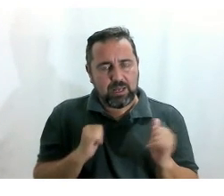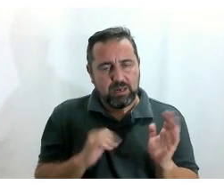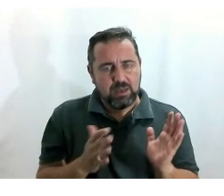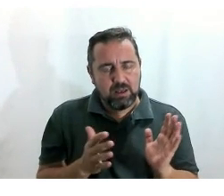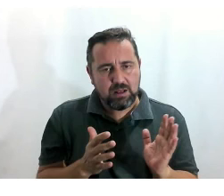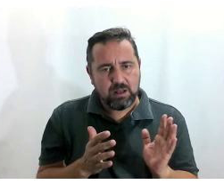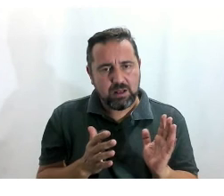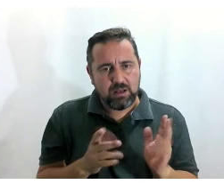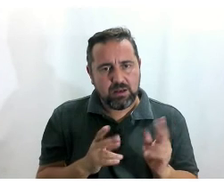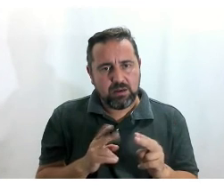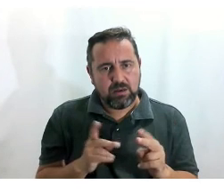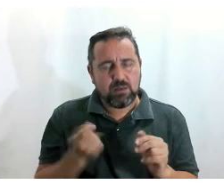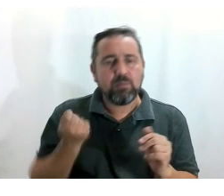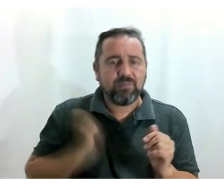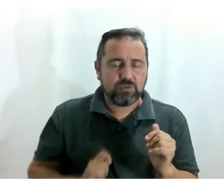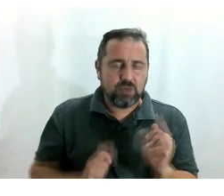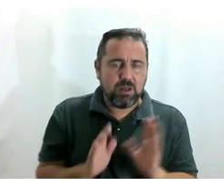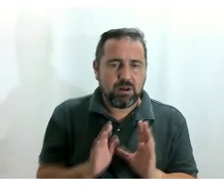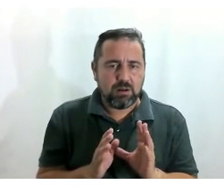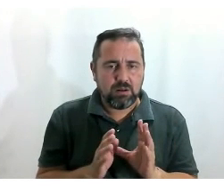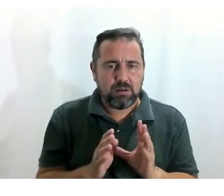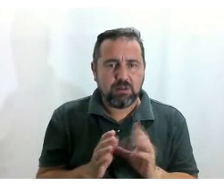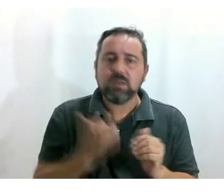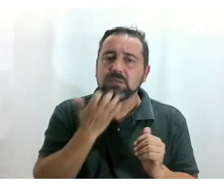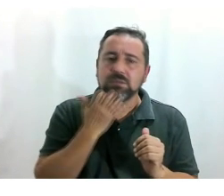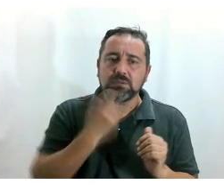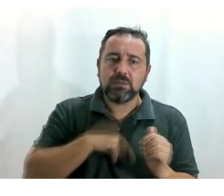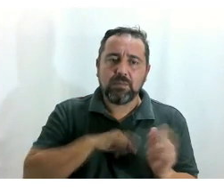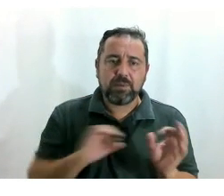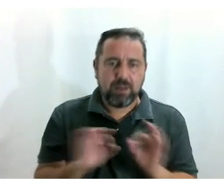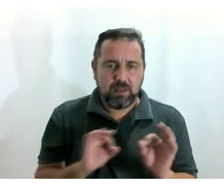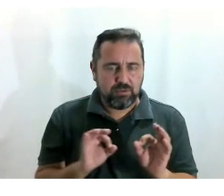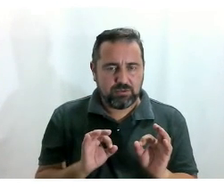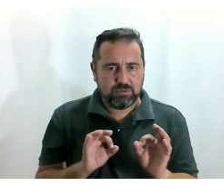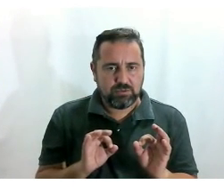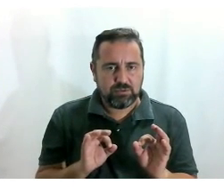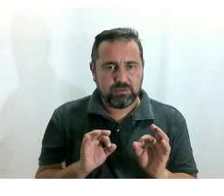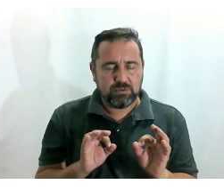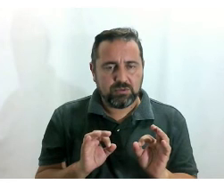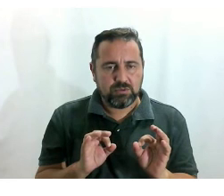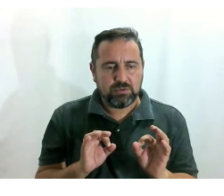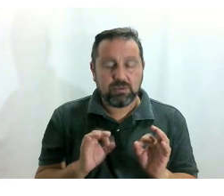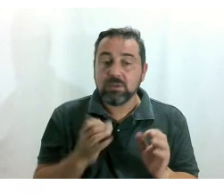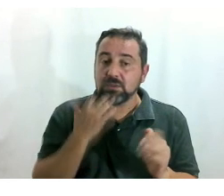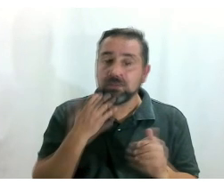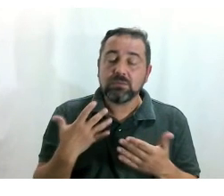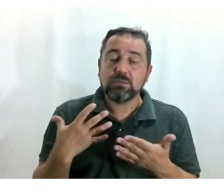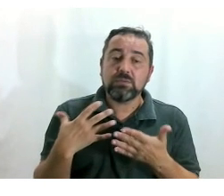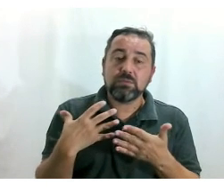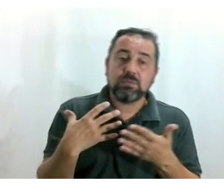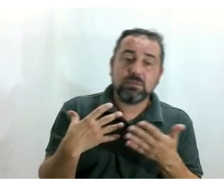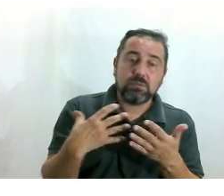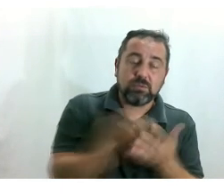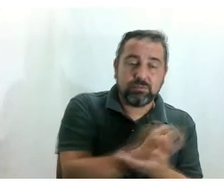y profesional. Si estamos preparados para acometer en todos sus extremos y en todas